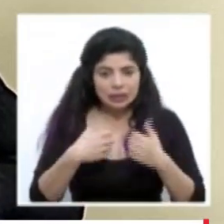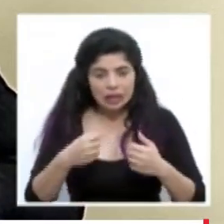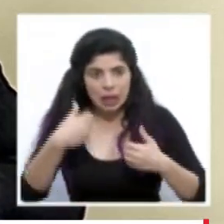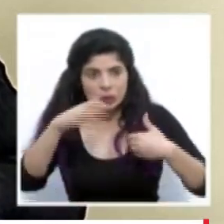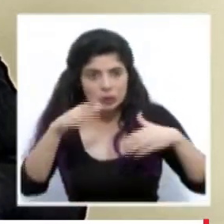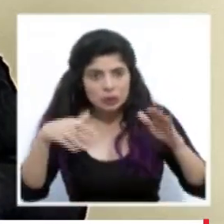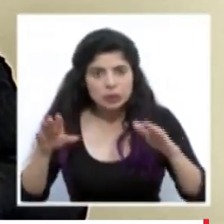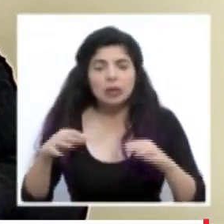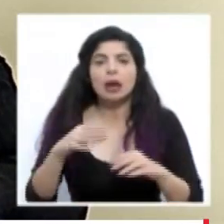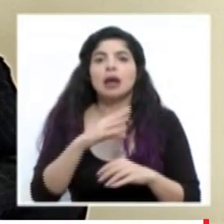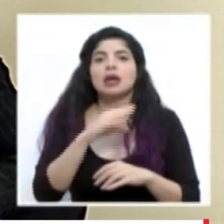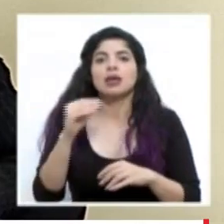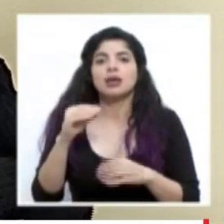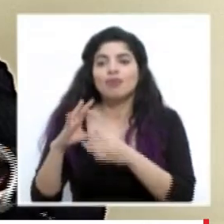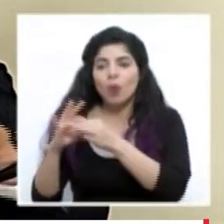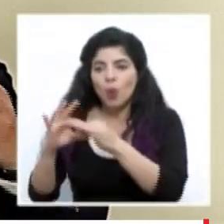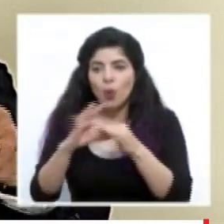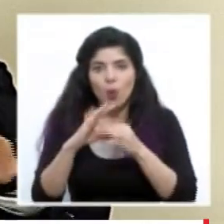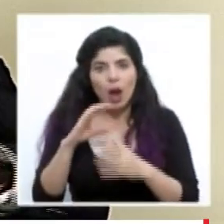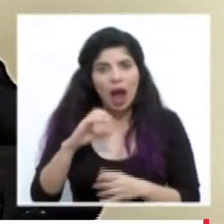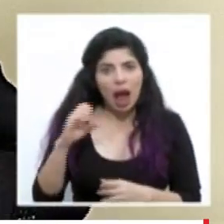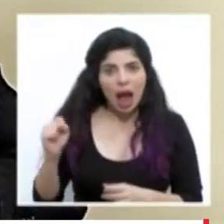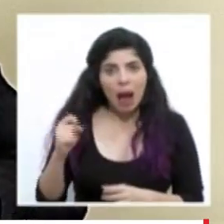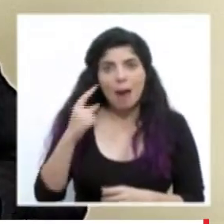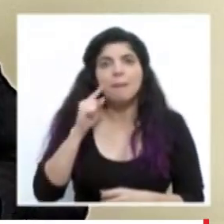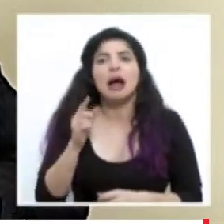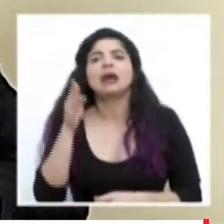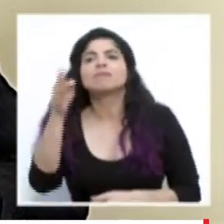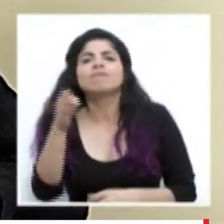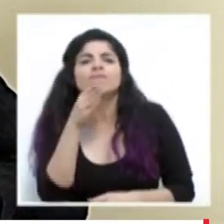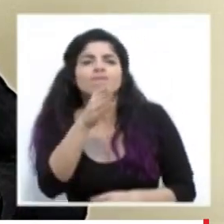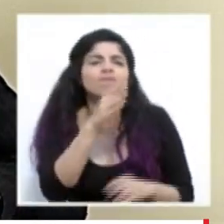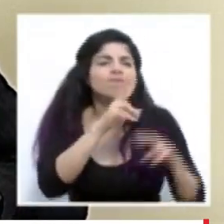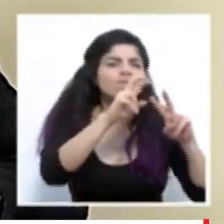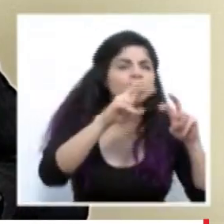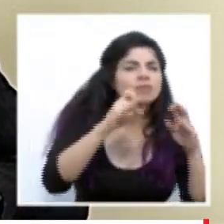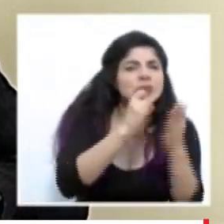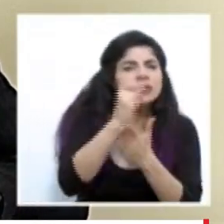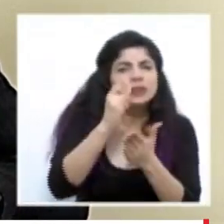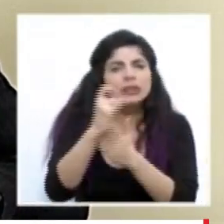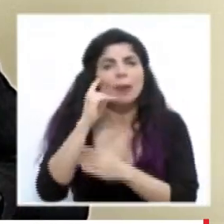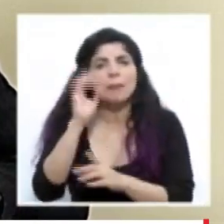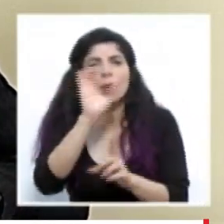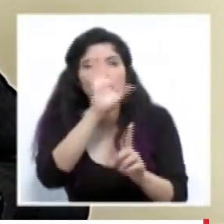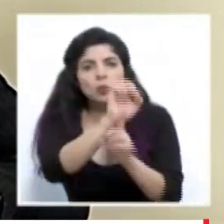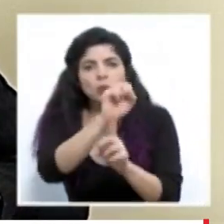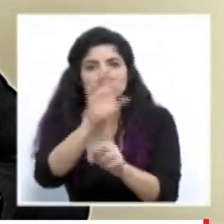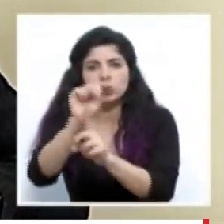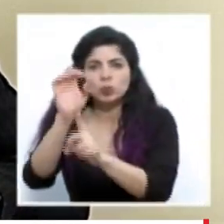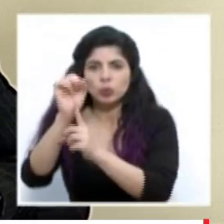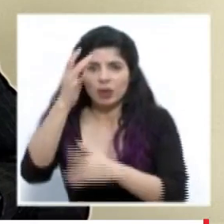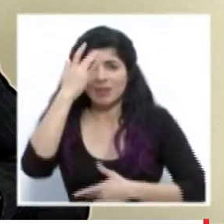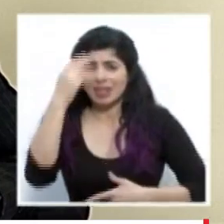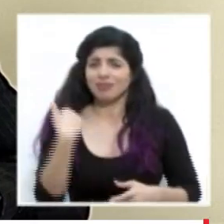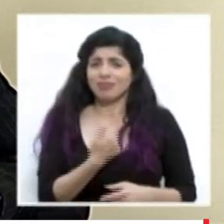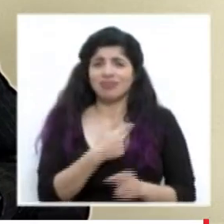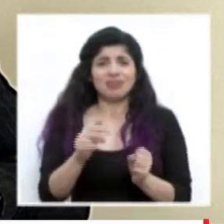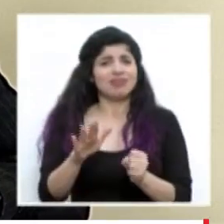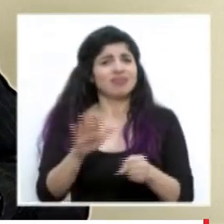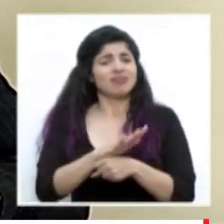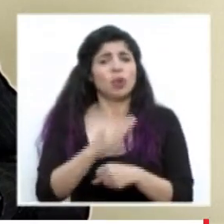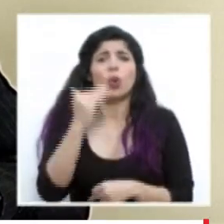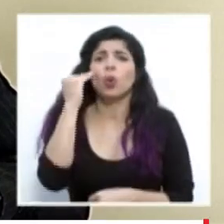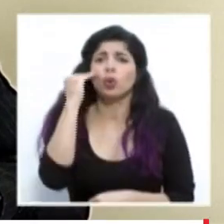salud, todos los operativos de coordinación con la caja para ir al campo, para investigar, para recuperar esa trazabilidad. Nosotros estamos